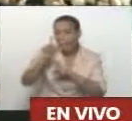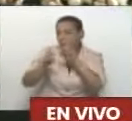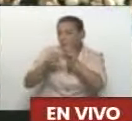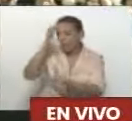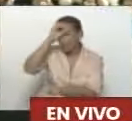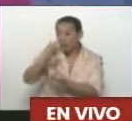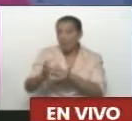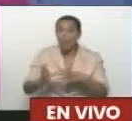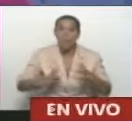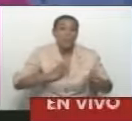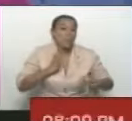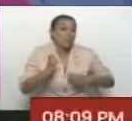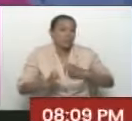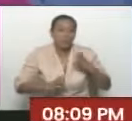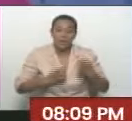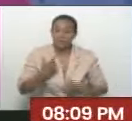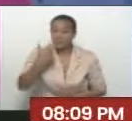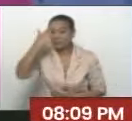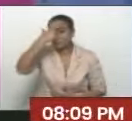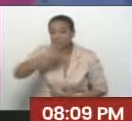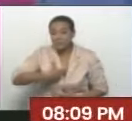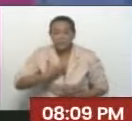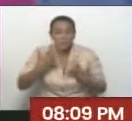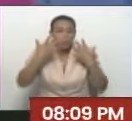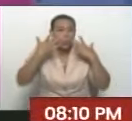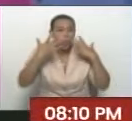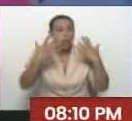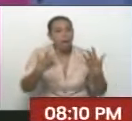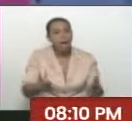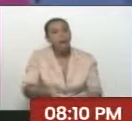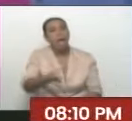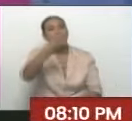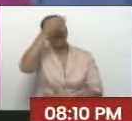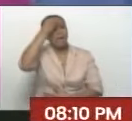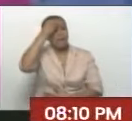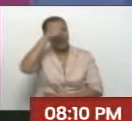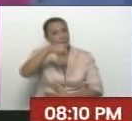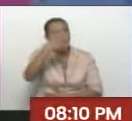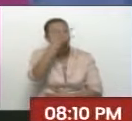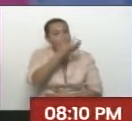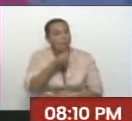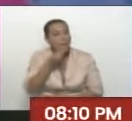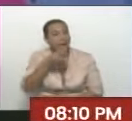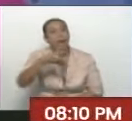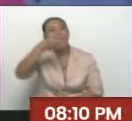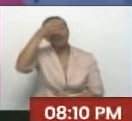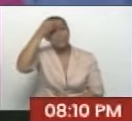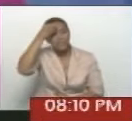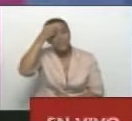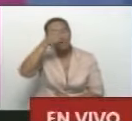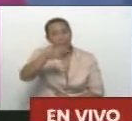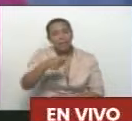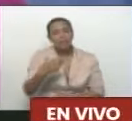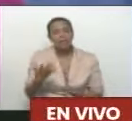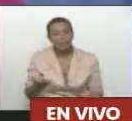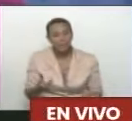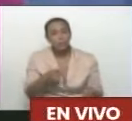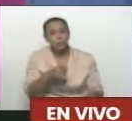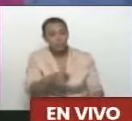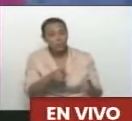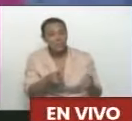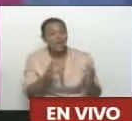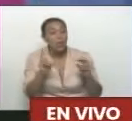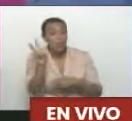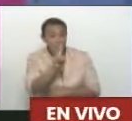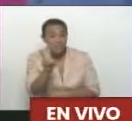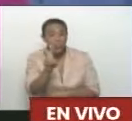Es emocionante para mí ver cómo usted nos entiende, cómo usted entiende la juventud venezolana. Y es que nosotros consideramos a